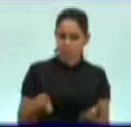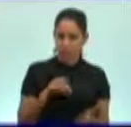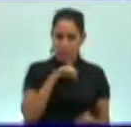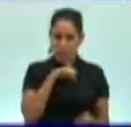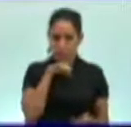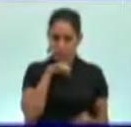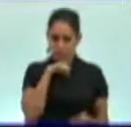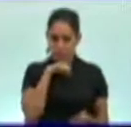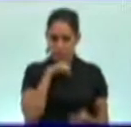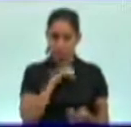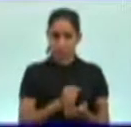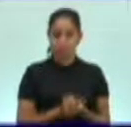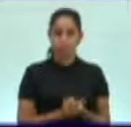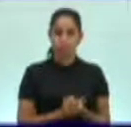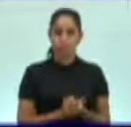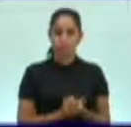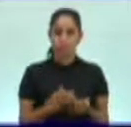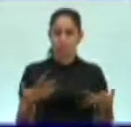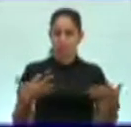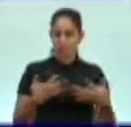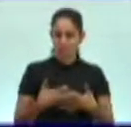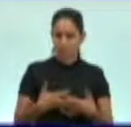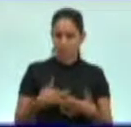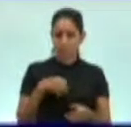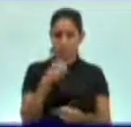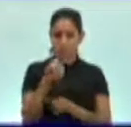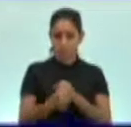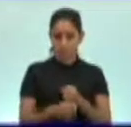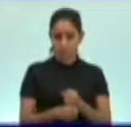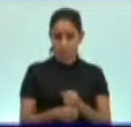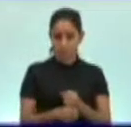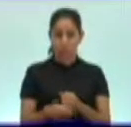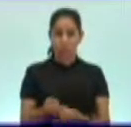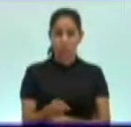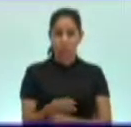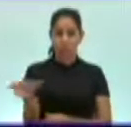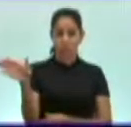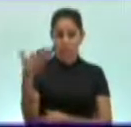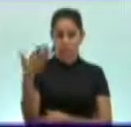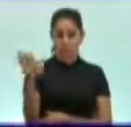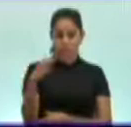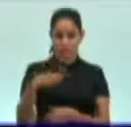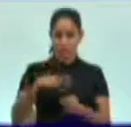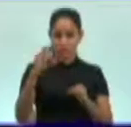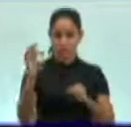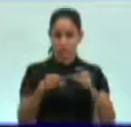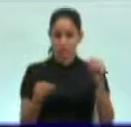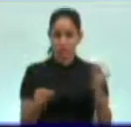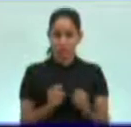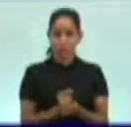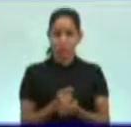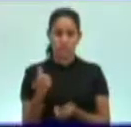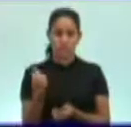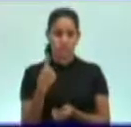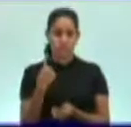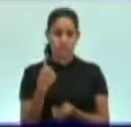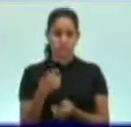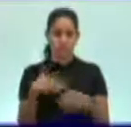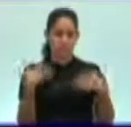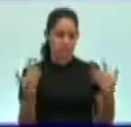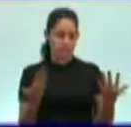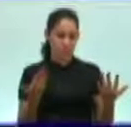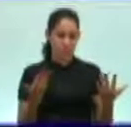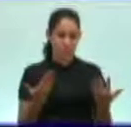lo relacionado con el uso de la bandera de la estrella solitaria y en qué prendas de vestir no